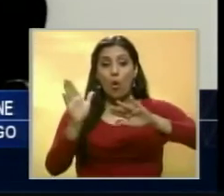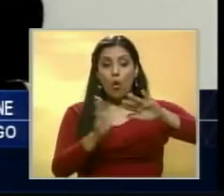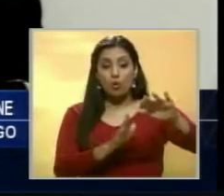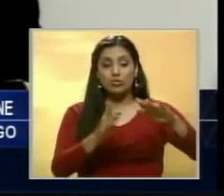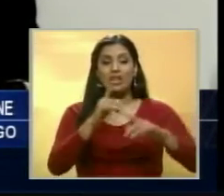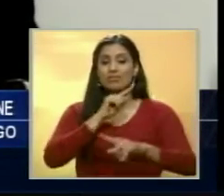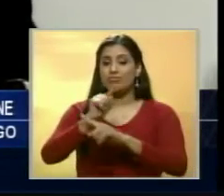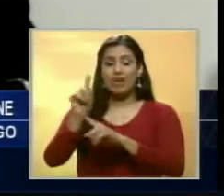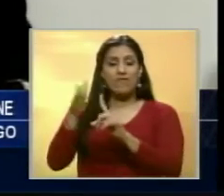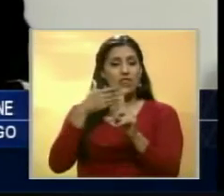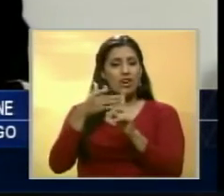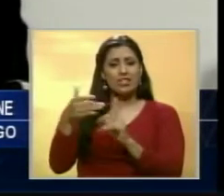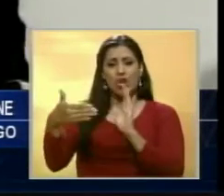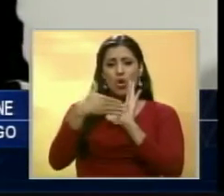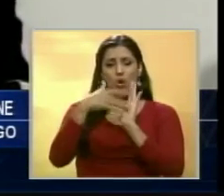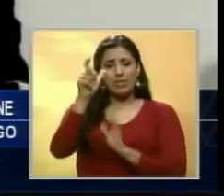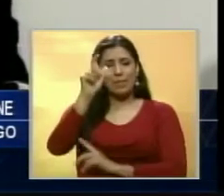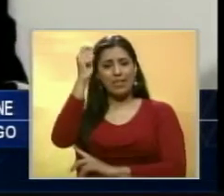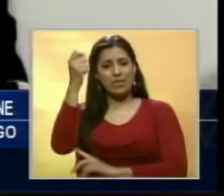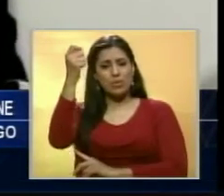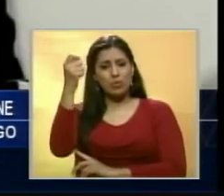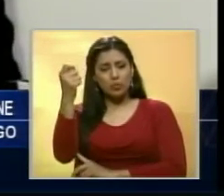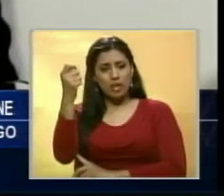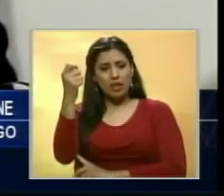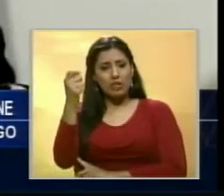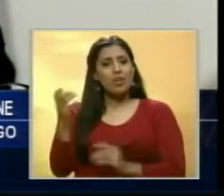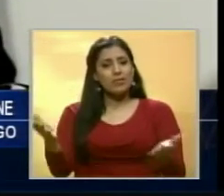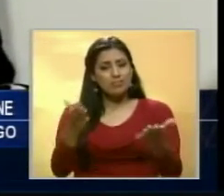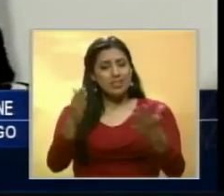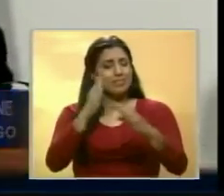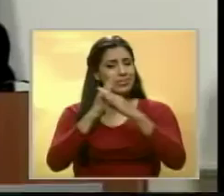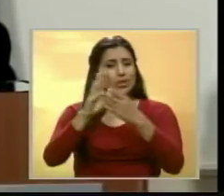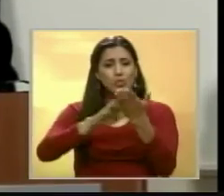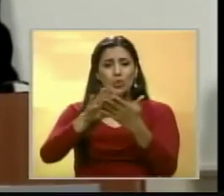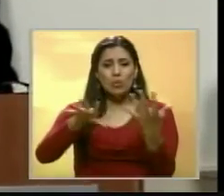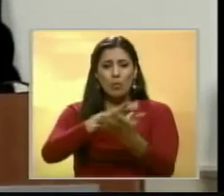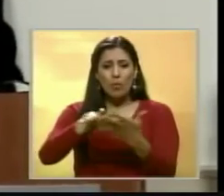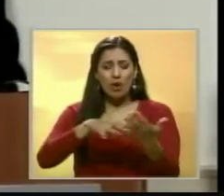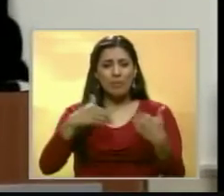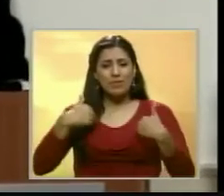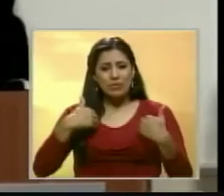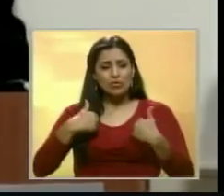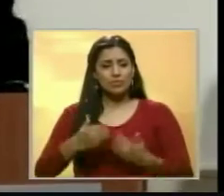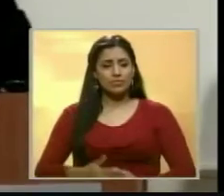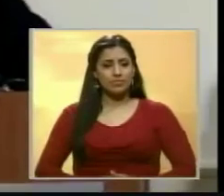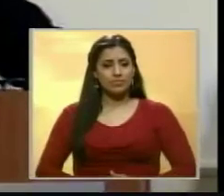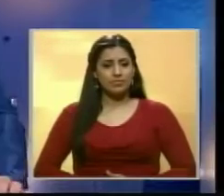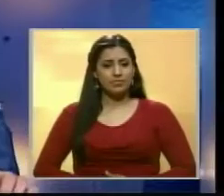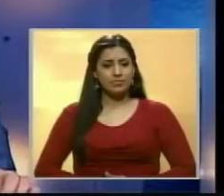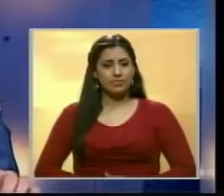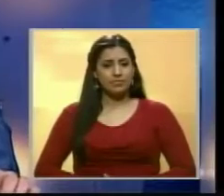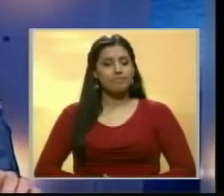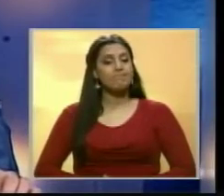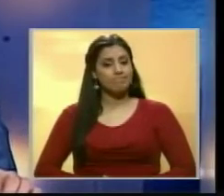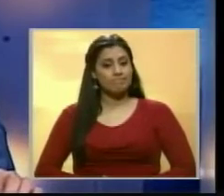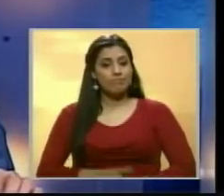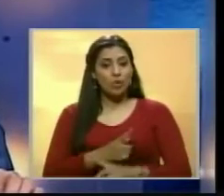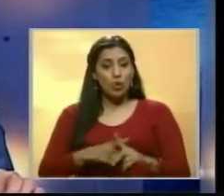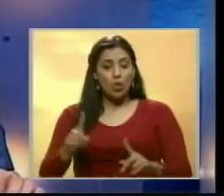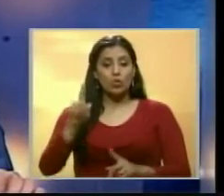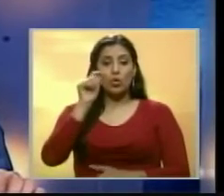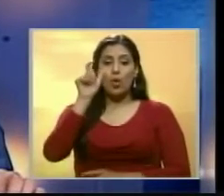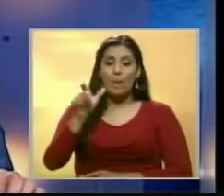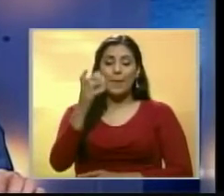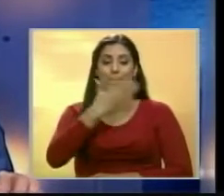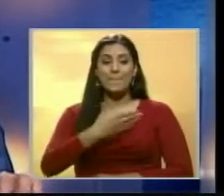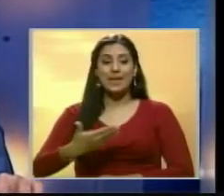Almagro condenó las agresiones contra los parlamentarios e instó a frenar inmediatamente este tipo de actos. Freddy